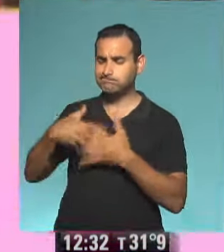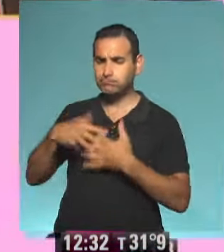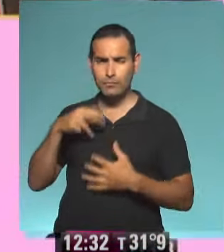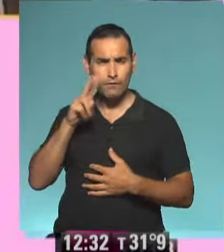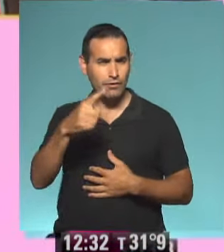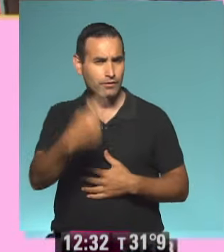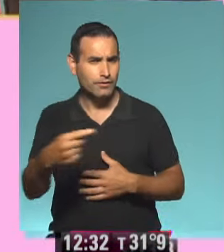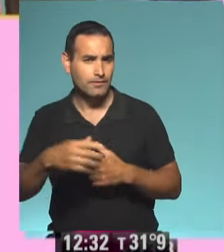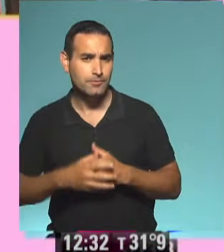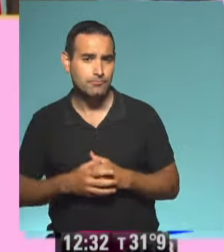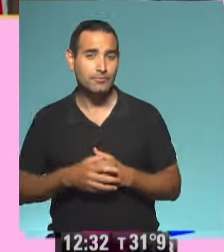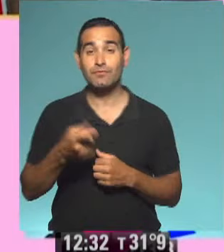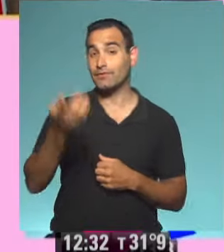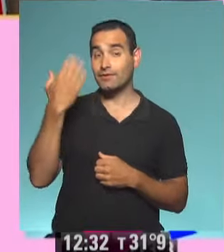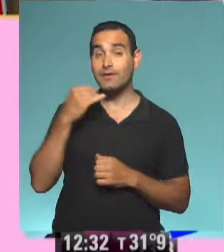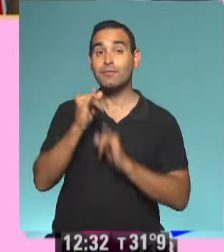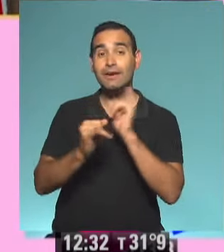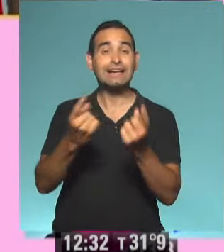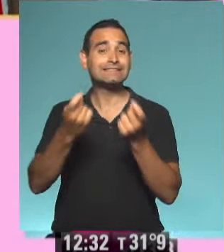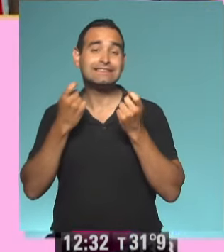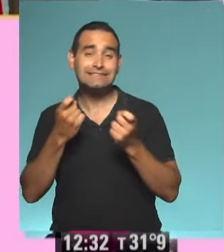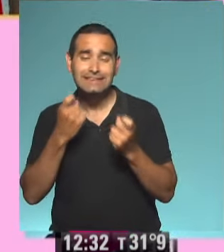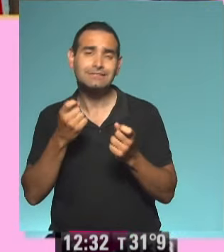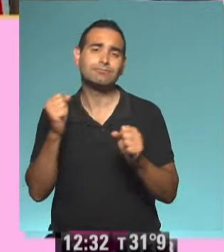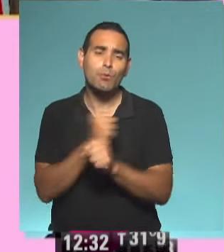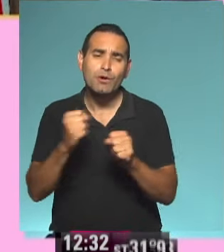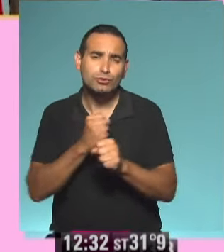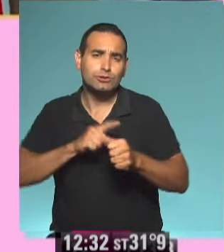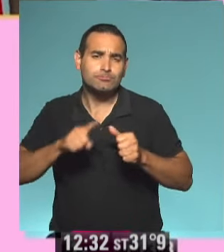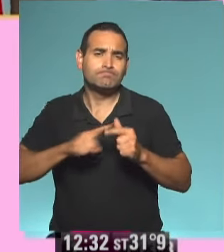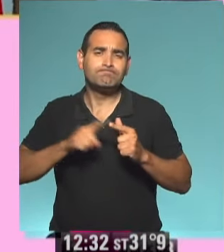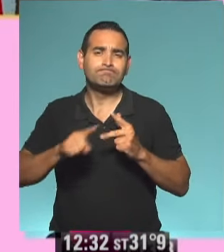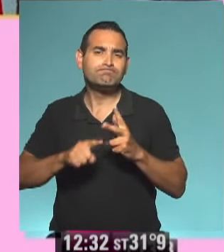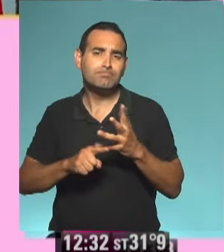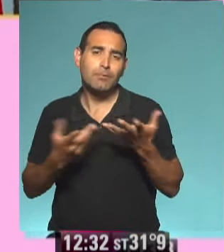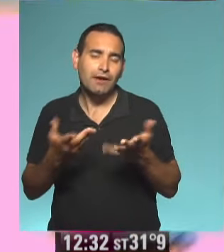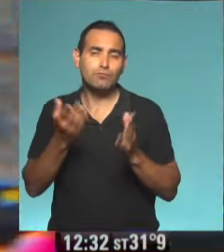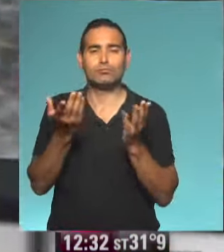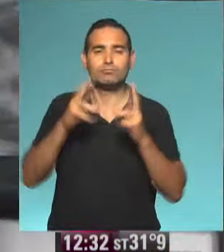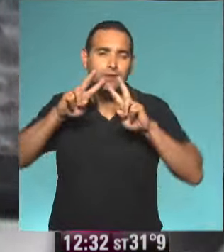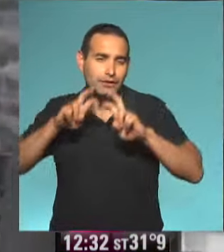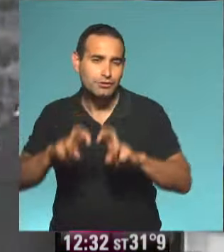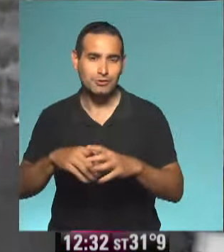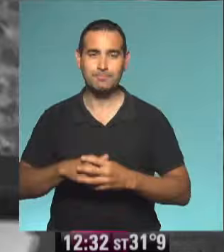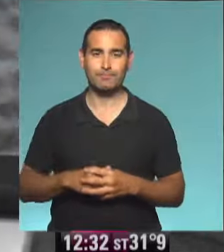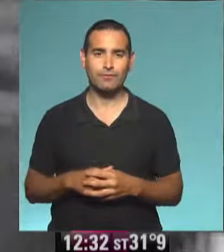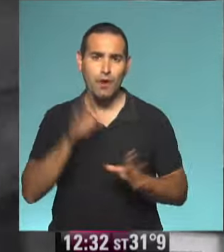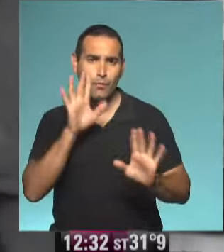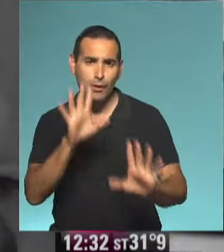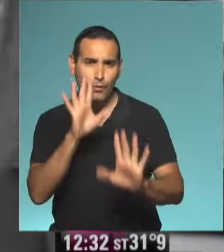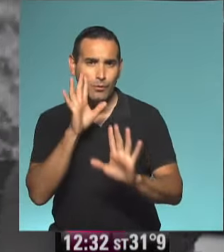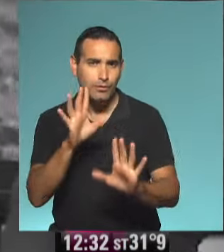mirando. Las mujeres casadas necesitaban una serie de autorizaciones para acceder a estudios. ¡Cuidado, cuidado, cuidado, señorita,